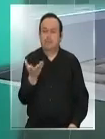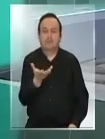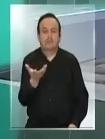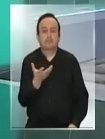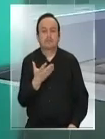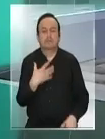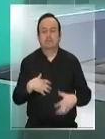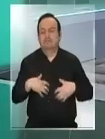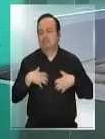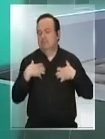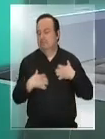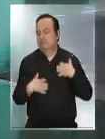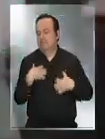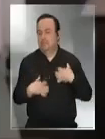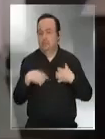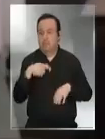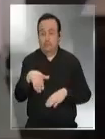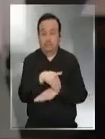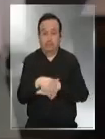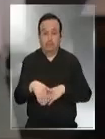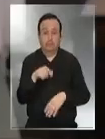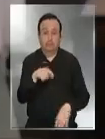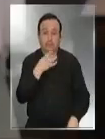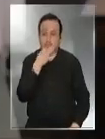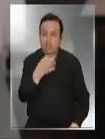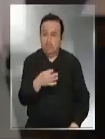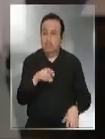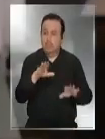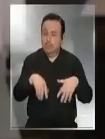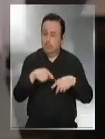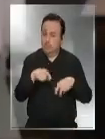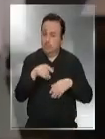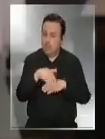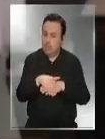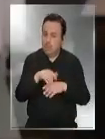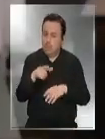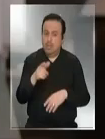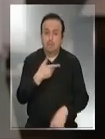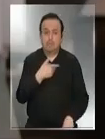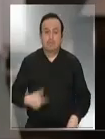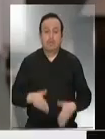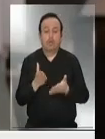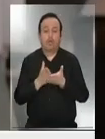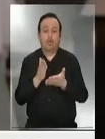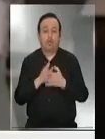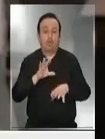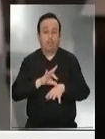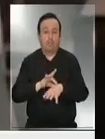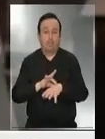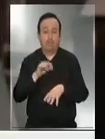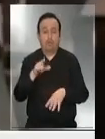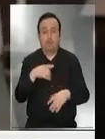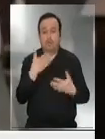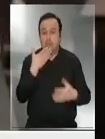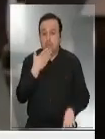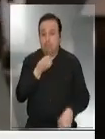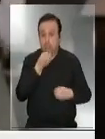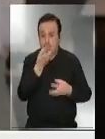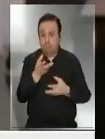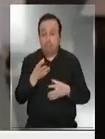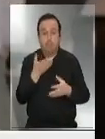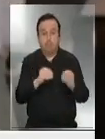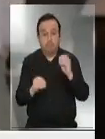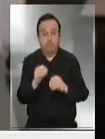la indignación y la rabia en la calle. Y es el tema que quisimos abordar esta tarde con la presidenta del Colegio Médico, quien entregó también sus propuestas